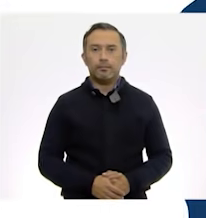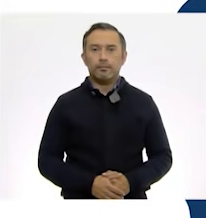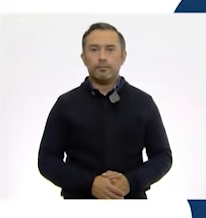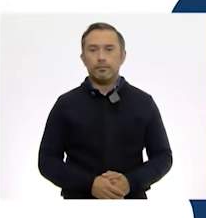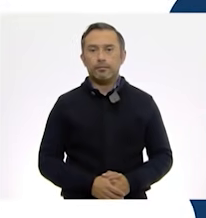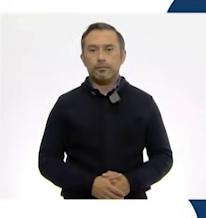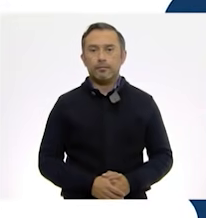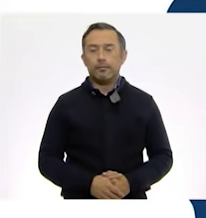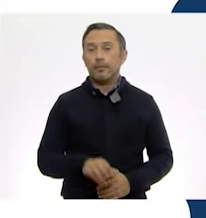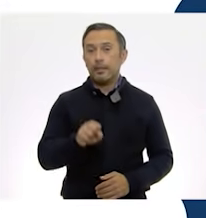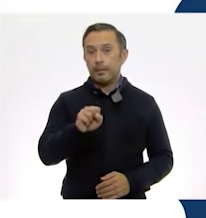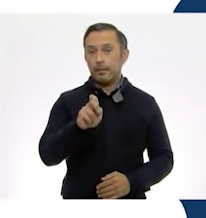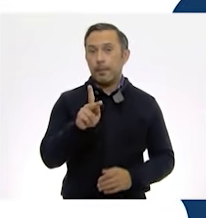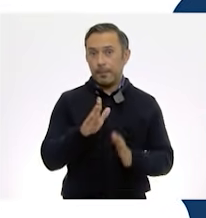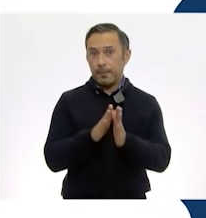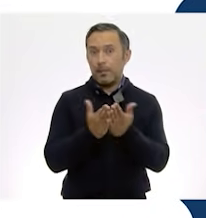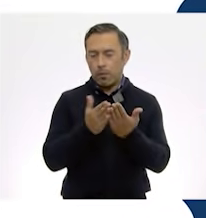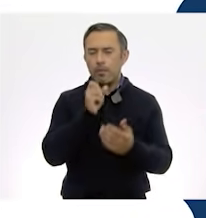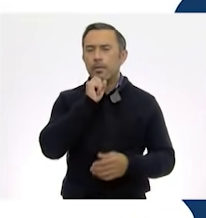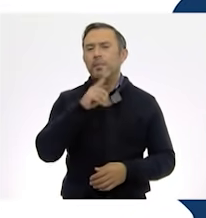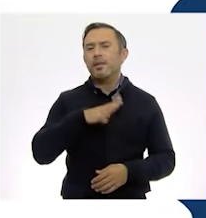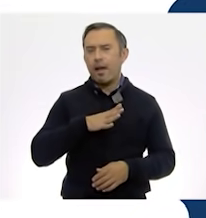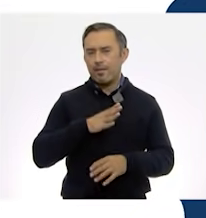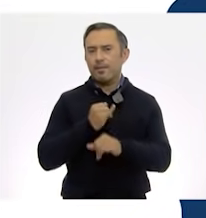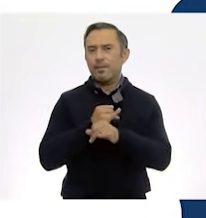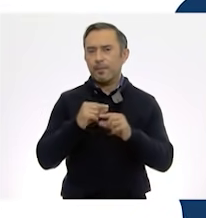También puedes encontrar los libros de texto en la página